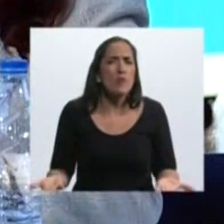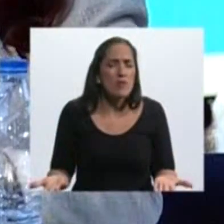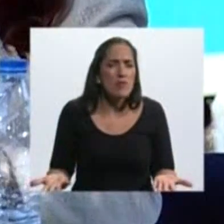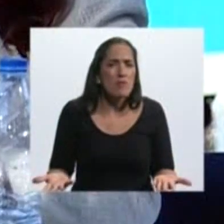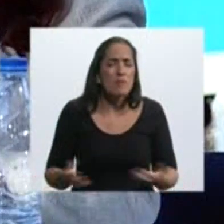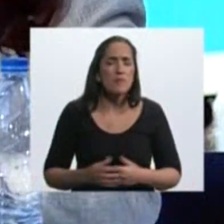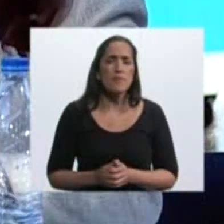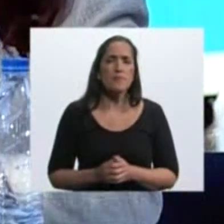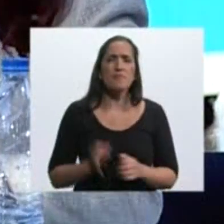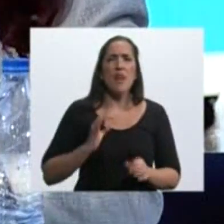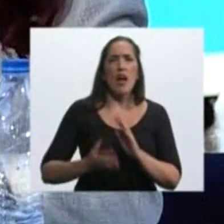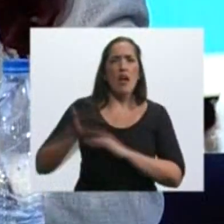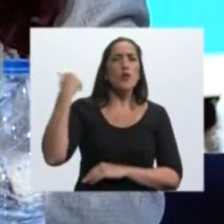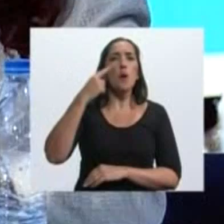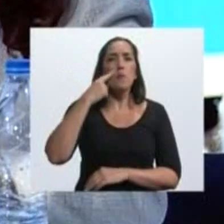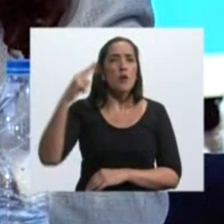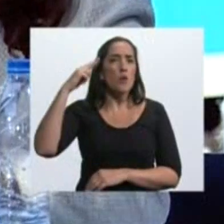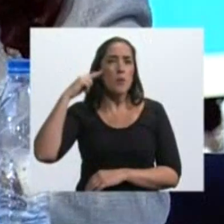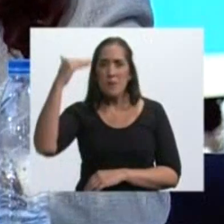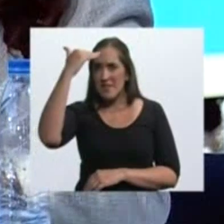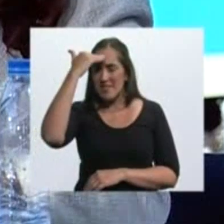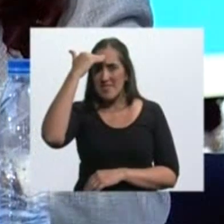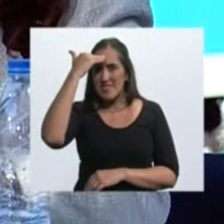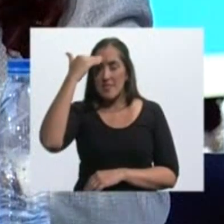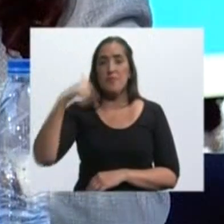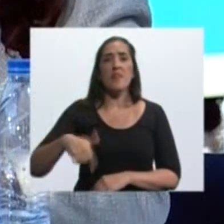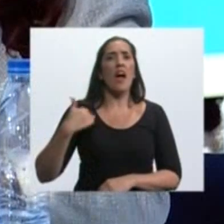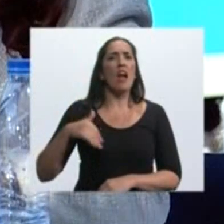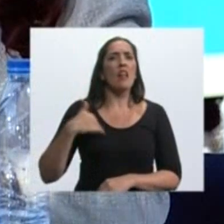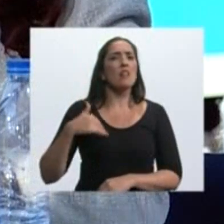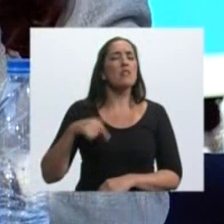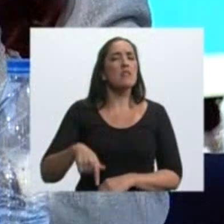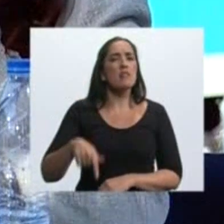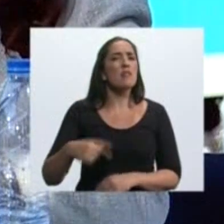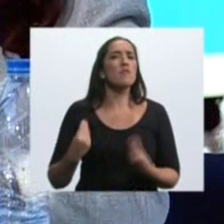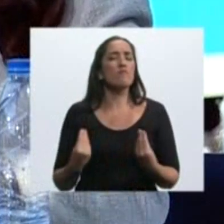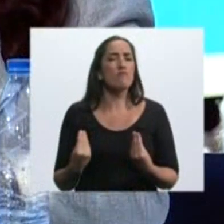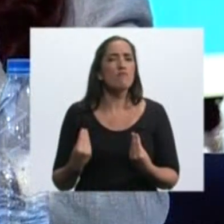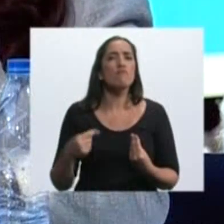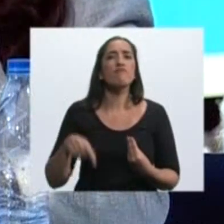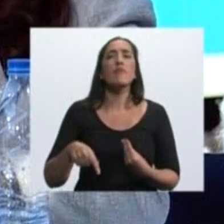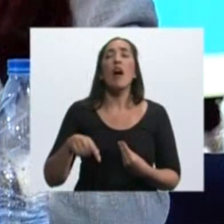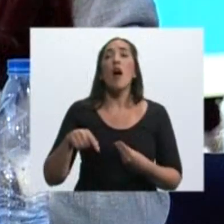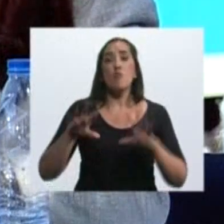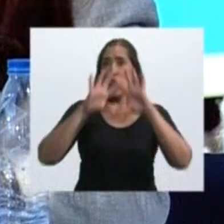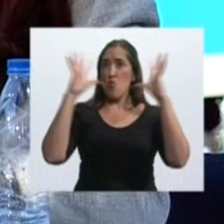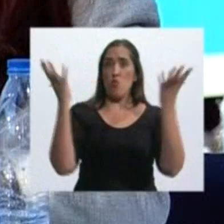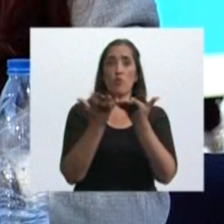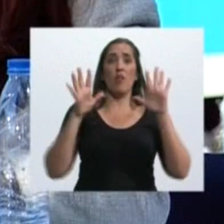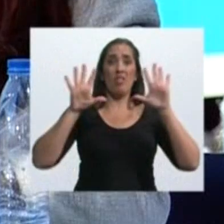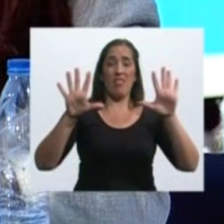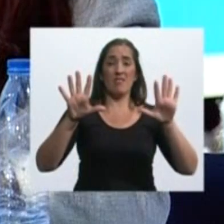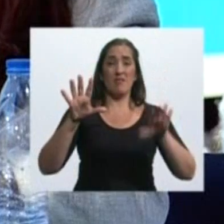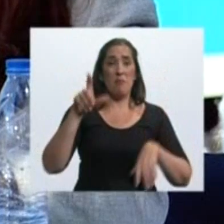año 1915, la Argentina figuraba entre los 10 países del mundo